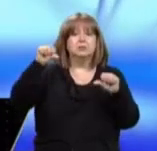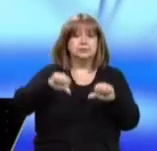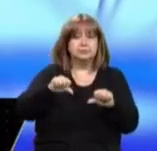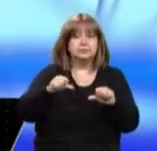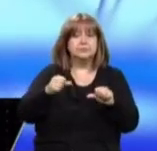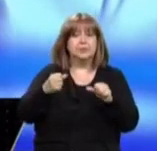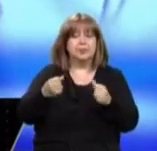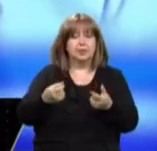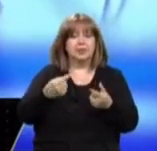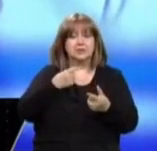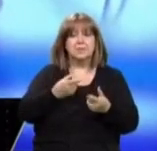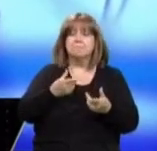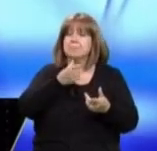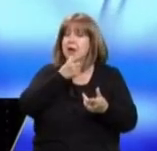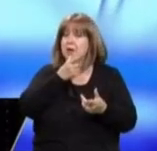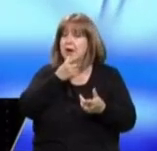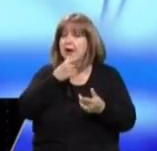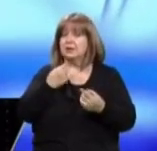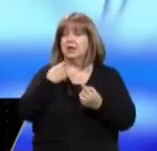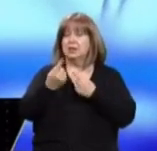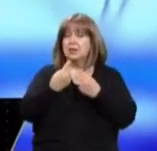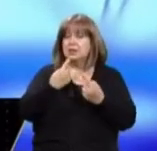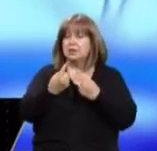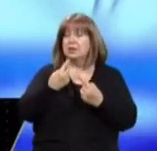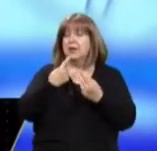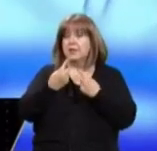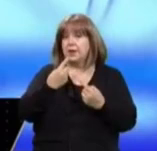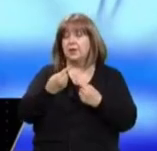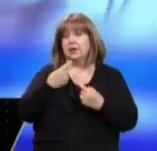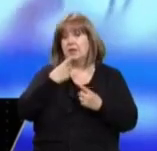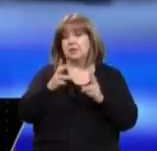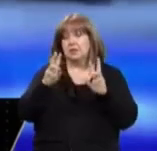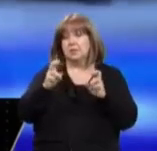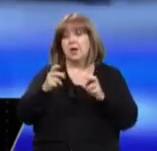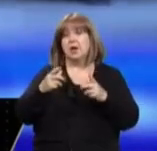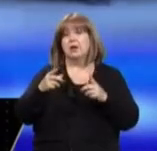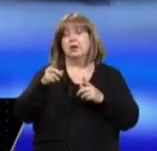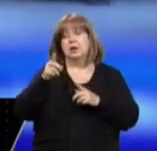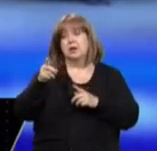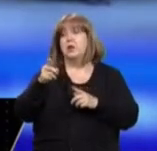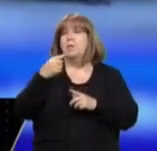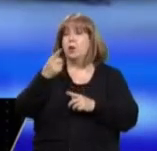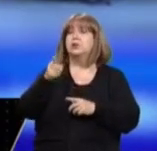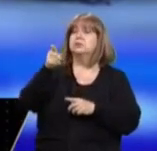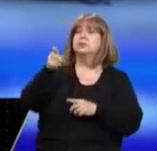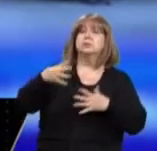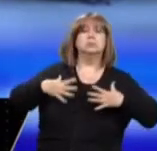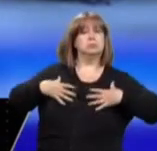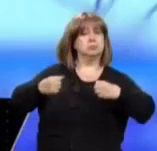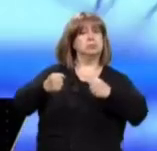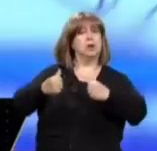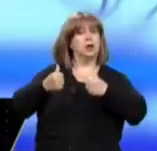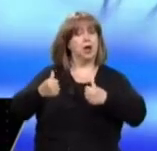en esto asoma como disruptivo, en parte de la entrevista habló de la situación de salud que tiene, dijo que está bien con lo que tiene, lo